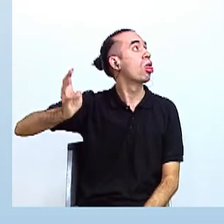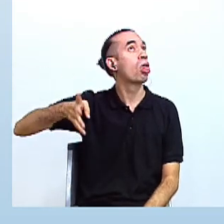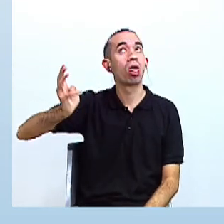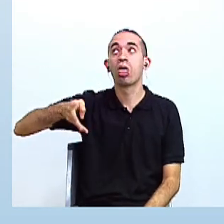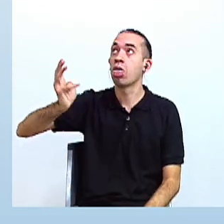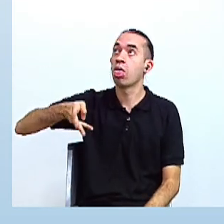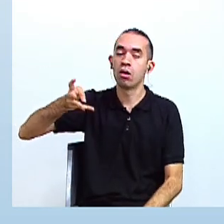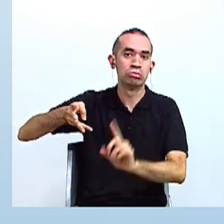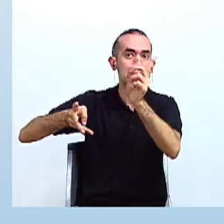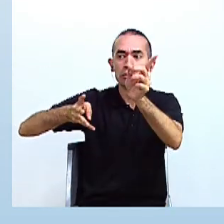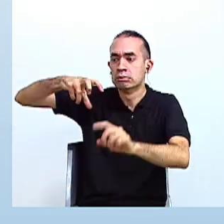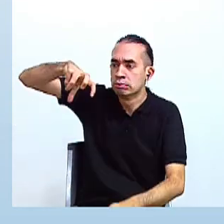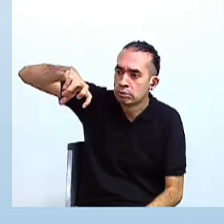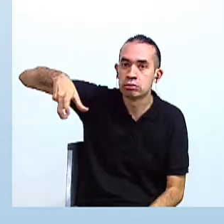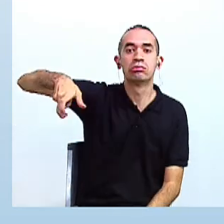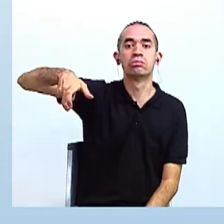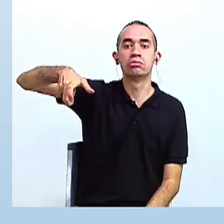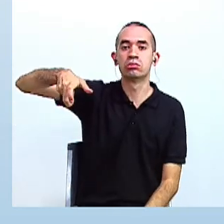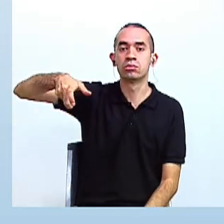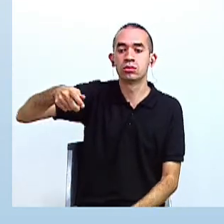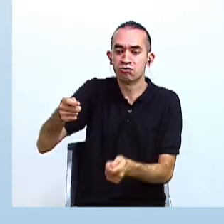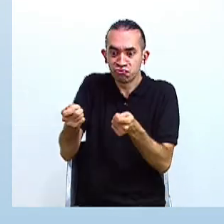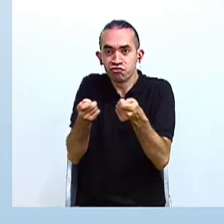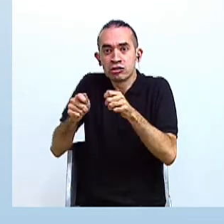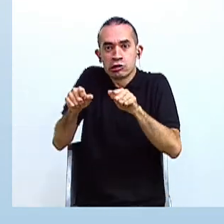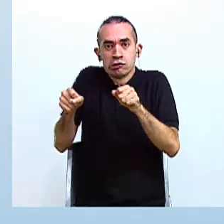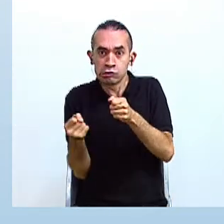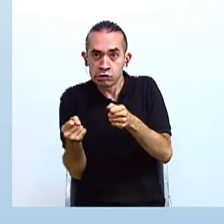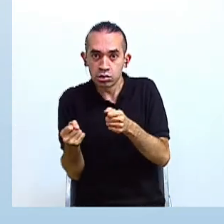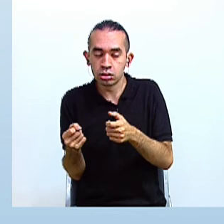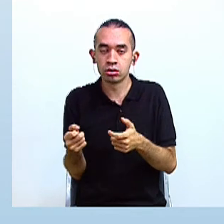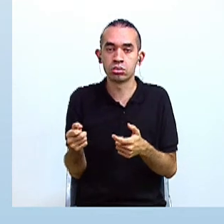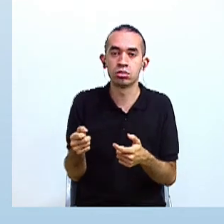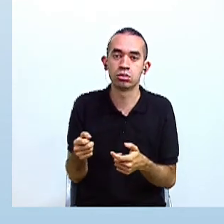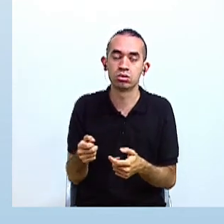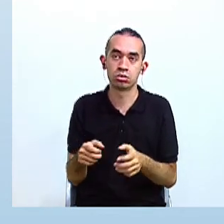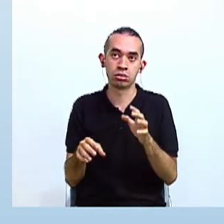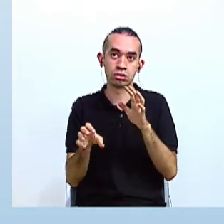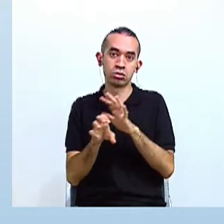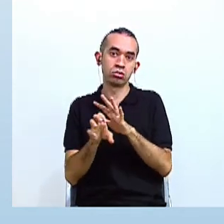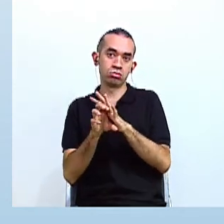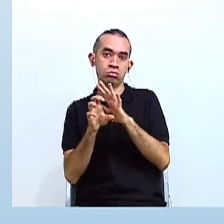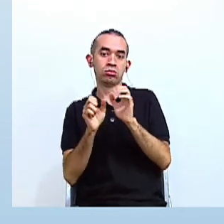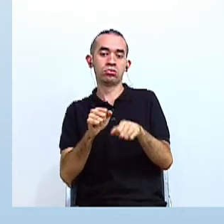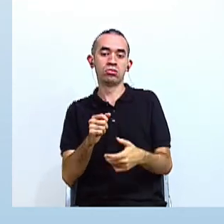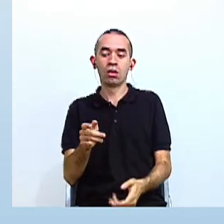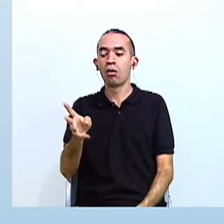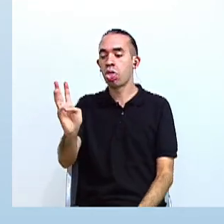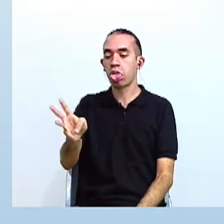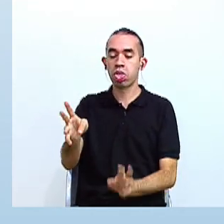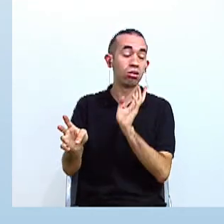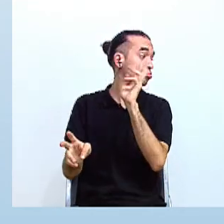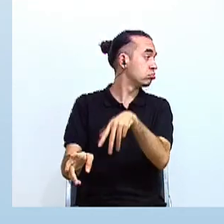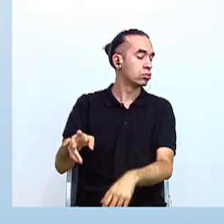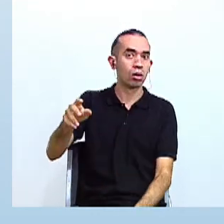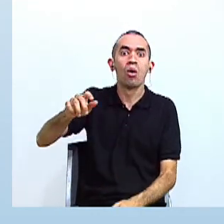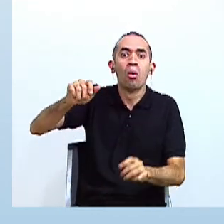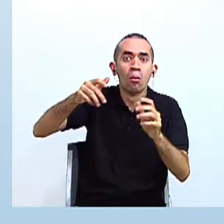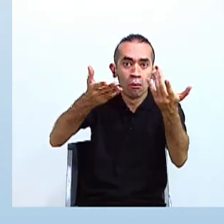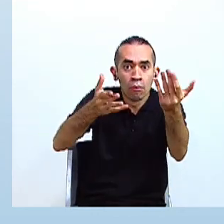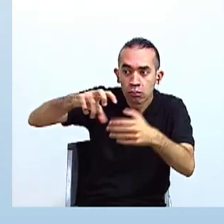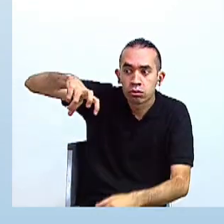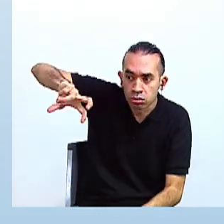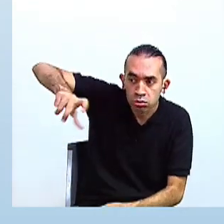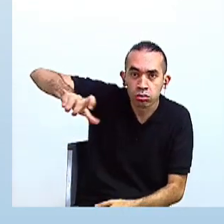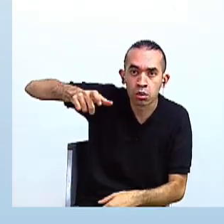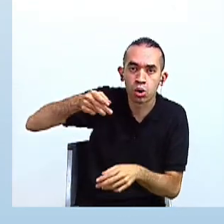llave que está emanando agua sin control, cuando podemos simplemente cerrar esa llave y utilizar estrictamente